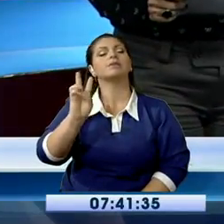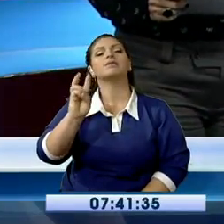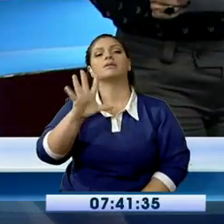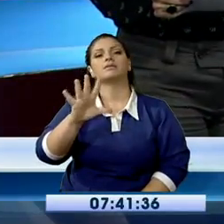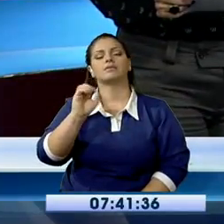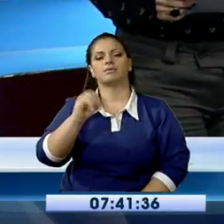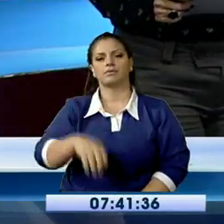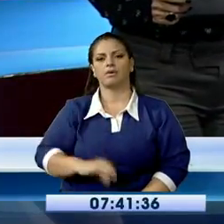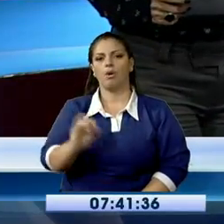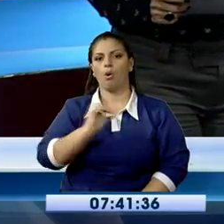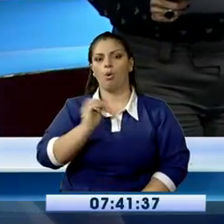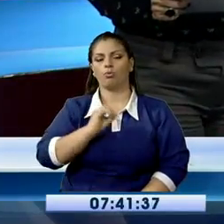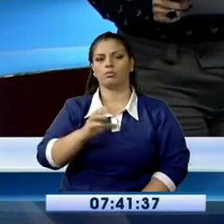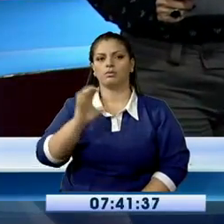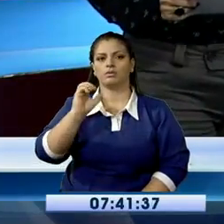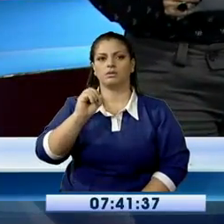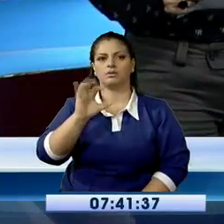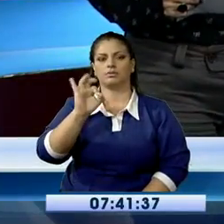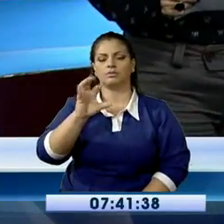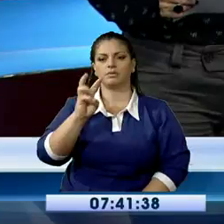096-9585-650 o